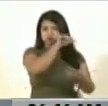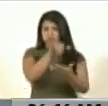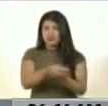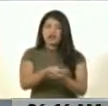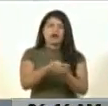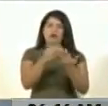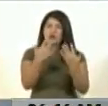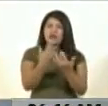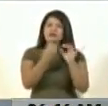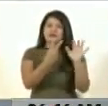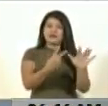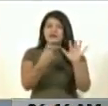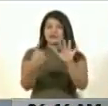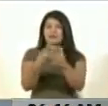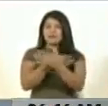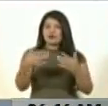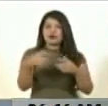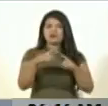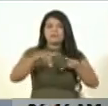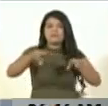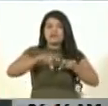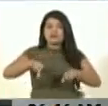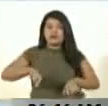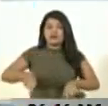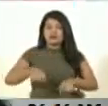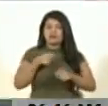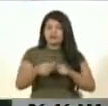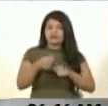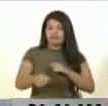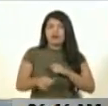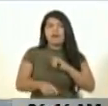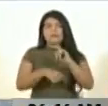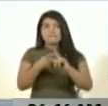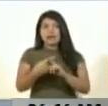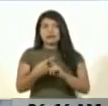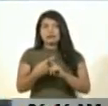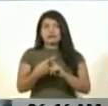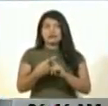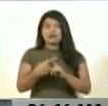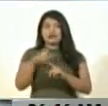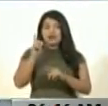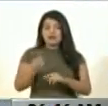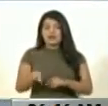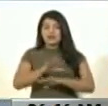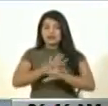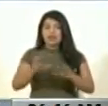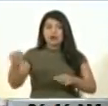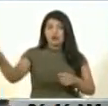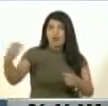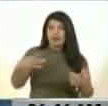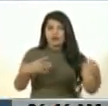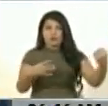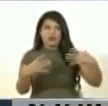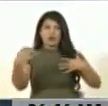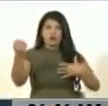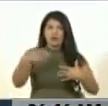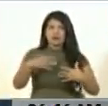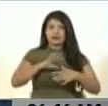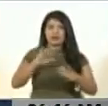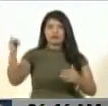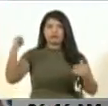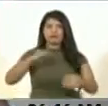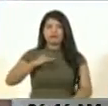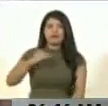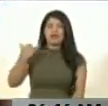millones de piezas. Y así sucesivamente hemos venido recibiendo a lo largo del